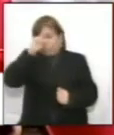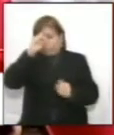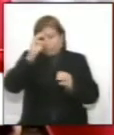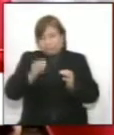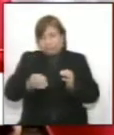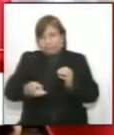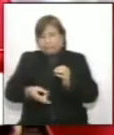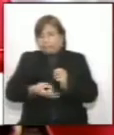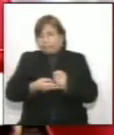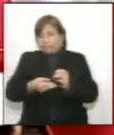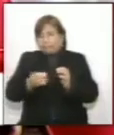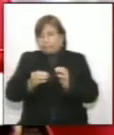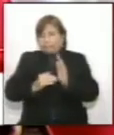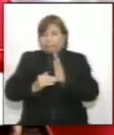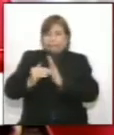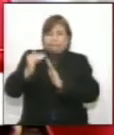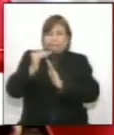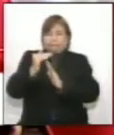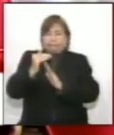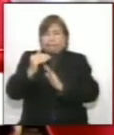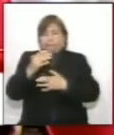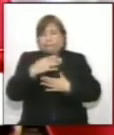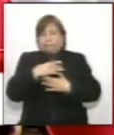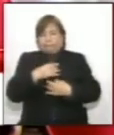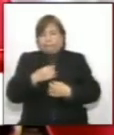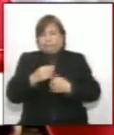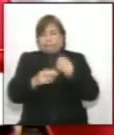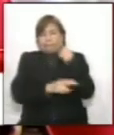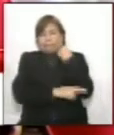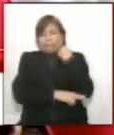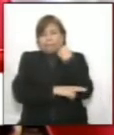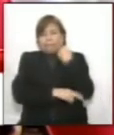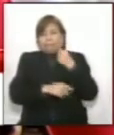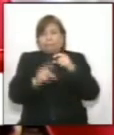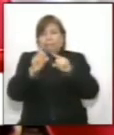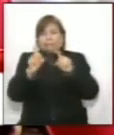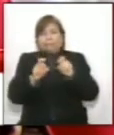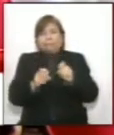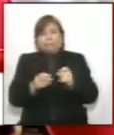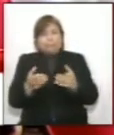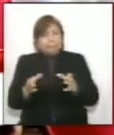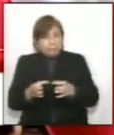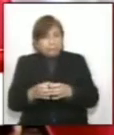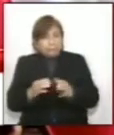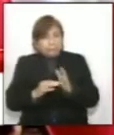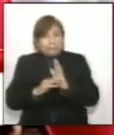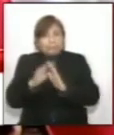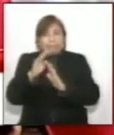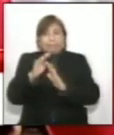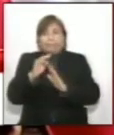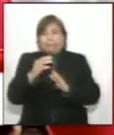idóneo a la altura de los intereses nacionales. Yo le pregunto, ¿y el Congreso está a la altura